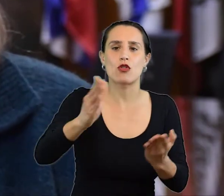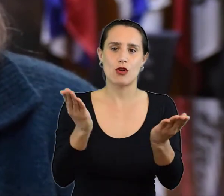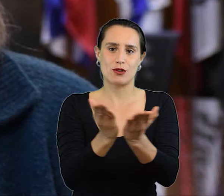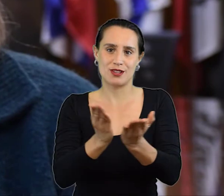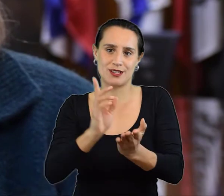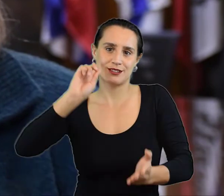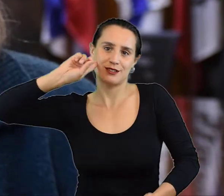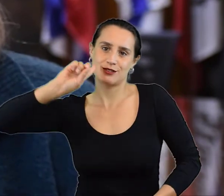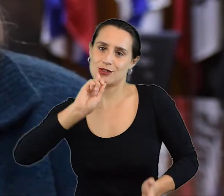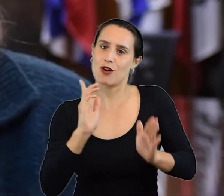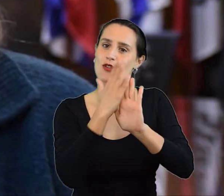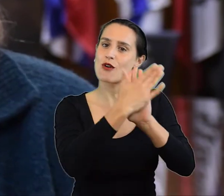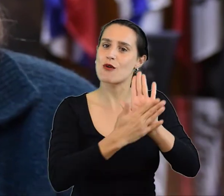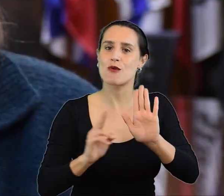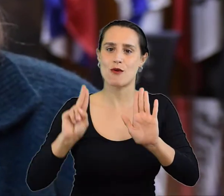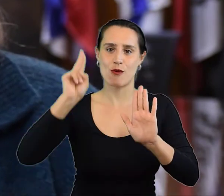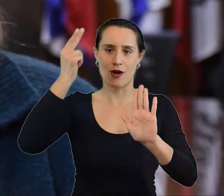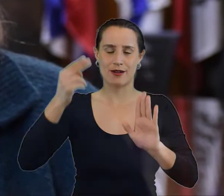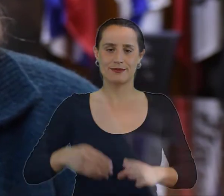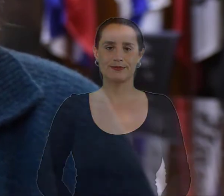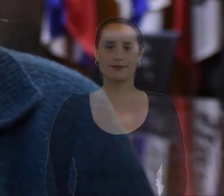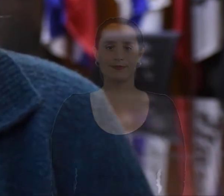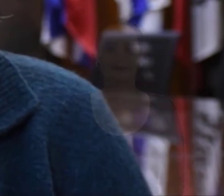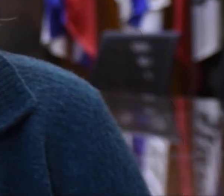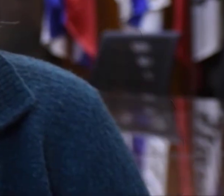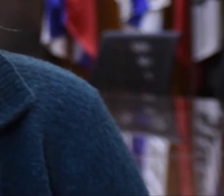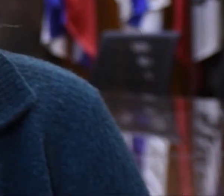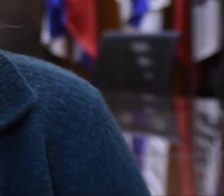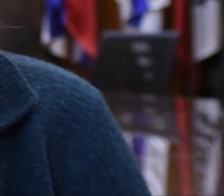todos los estudiantes sordos del país